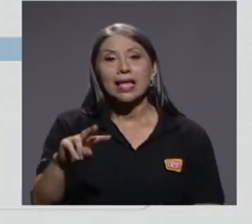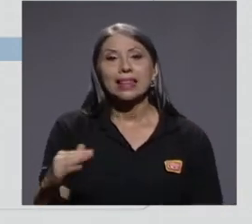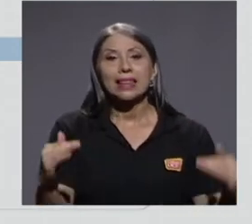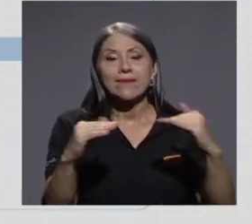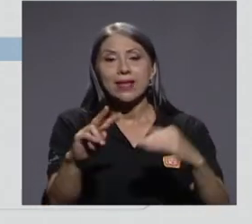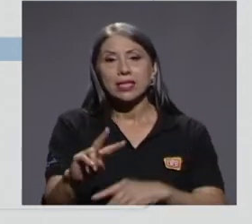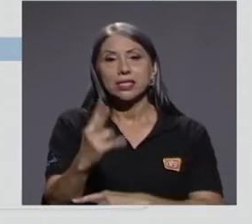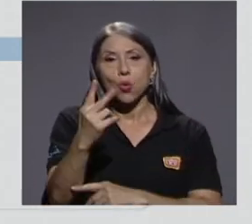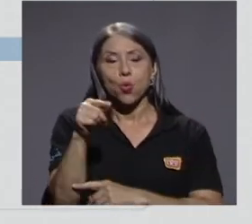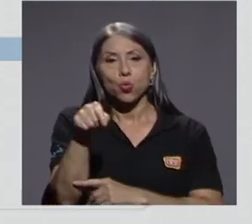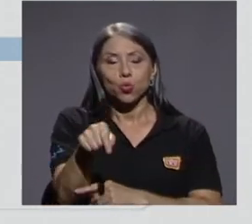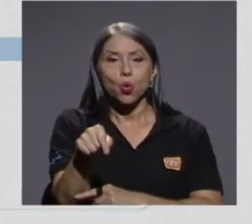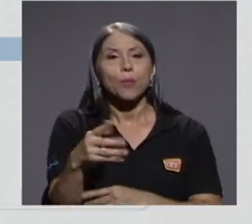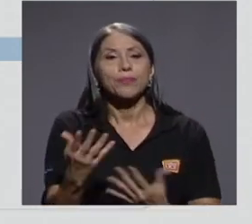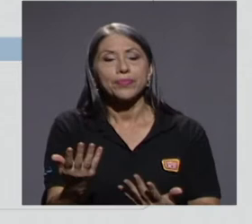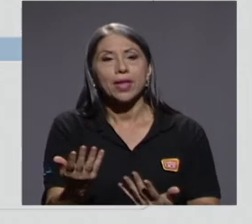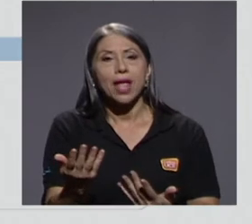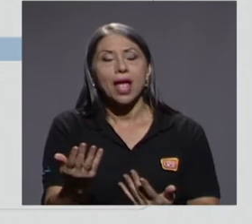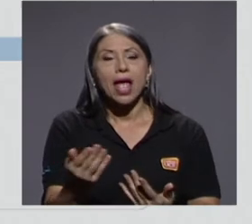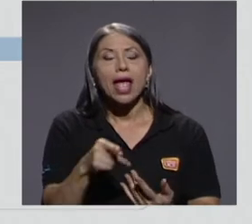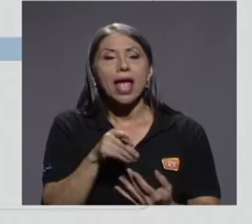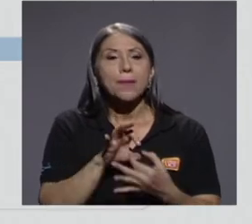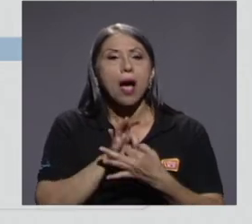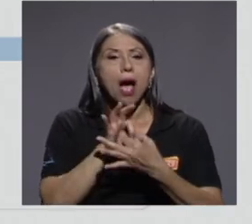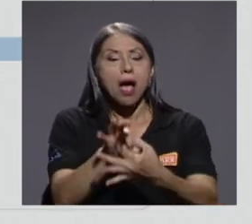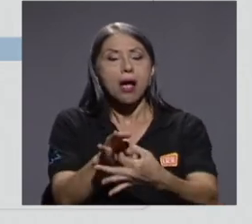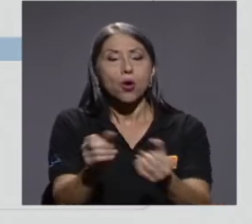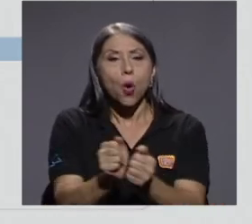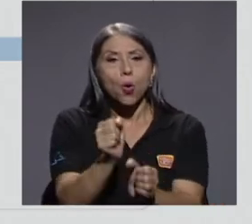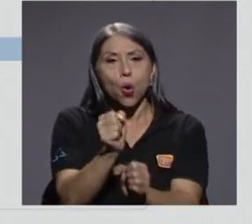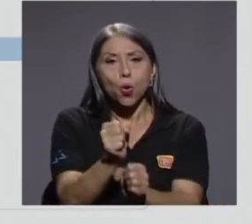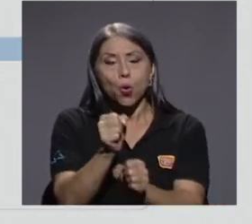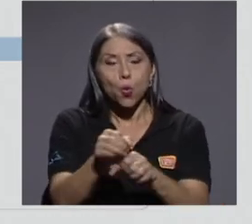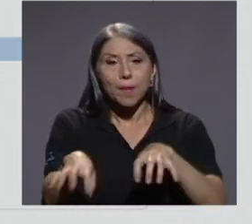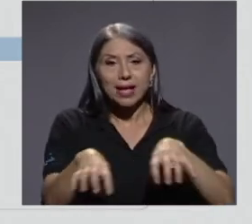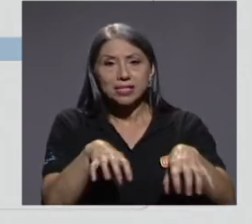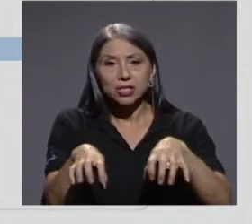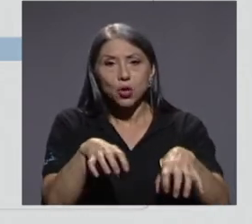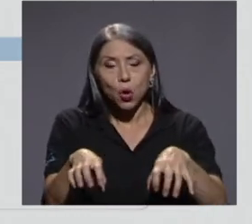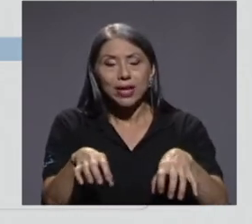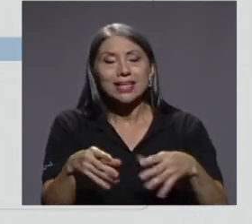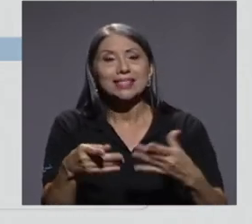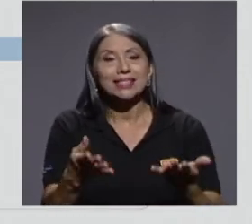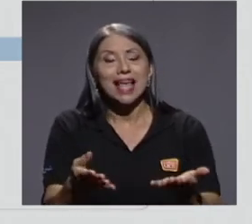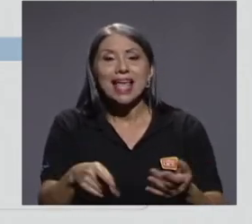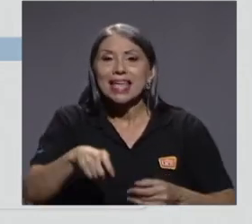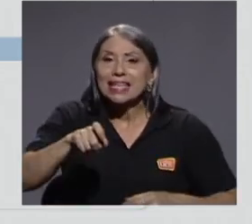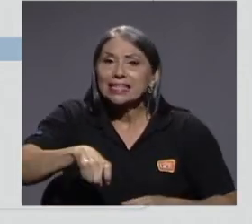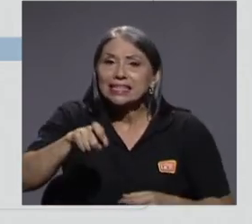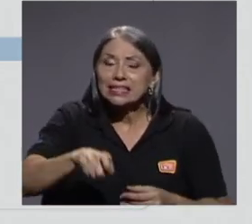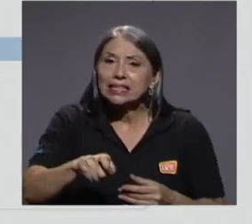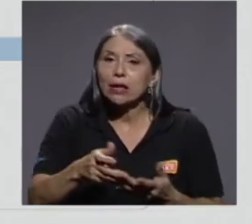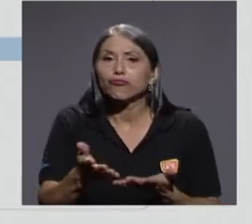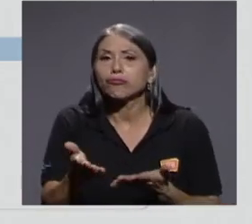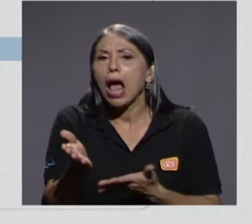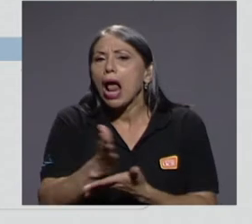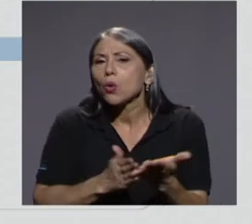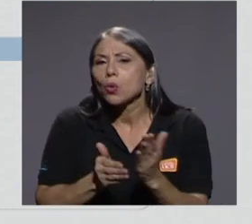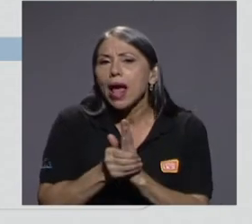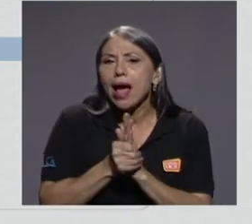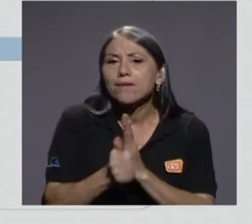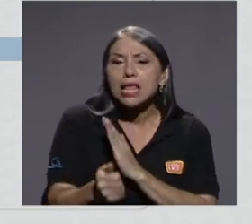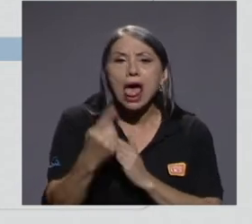nivel vamos a asociarlo con ocupaciones que suponen una cierta habilidad para seguir